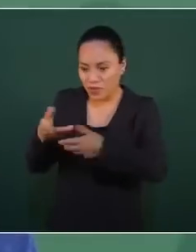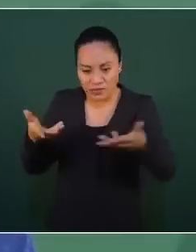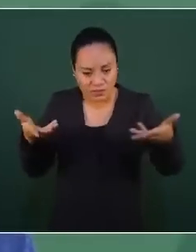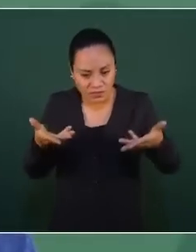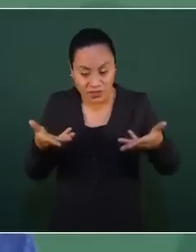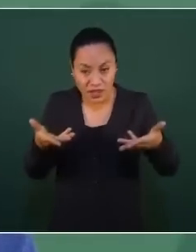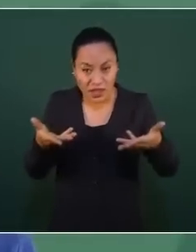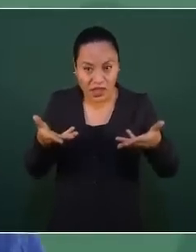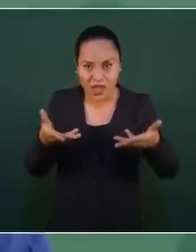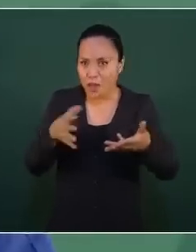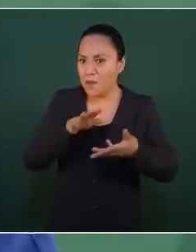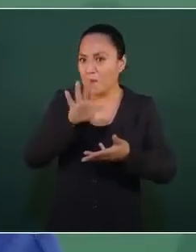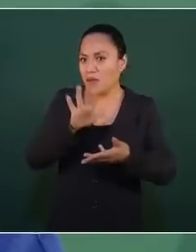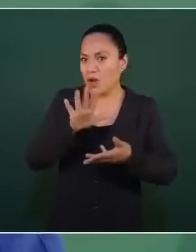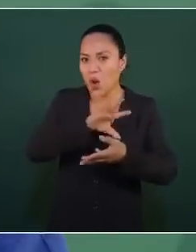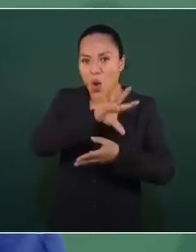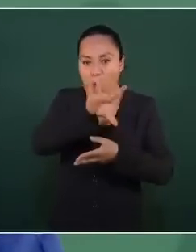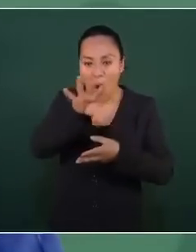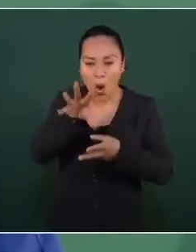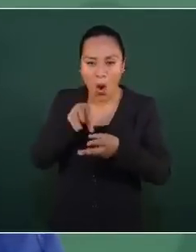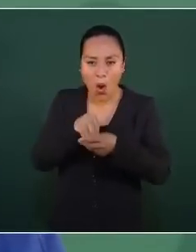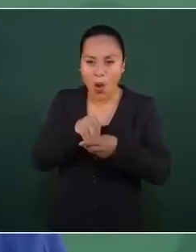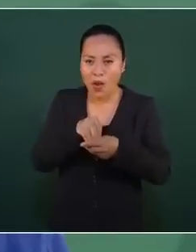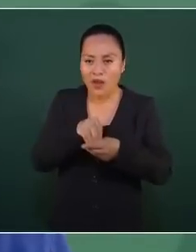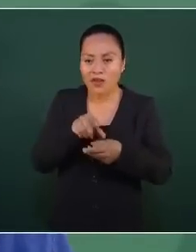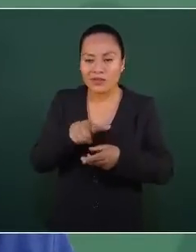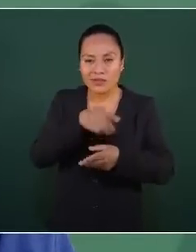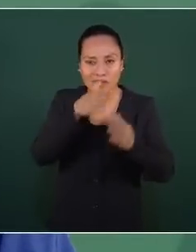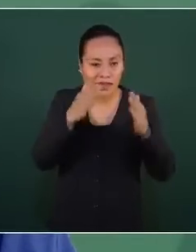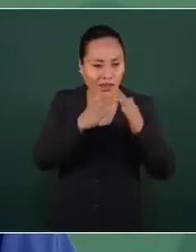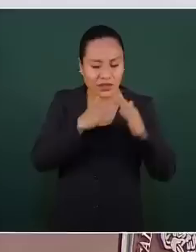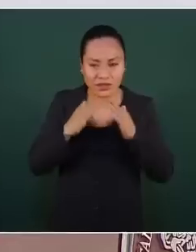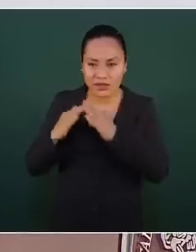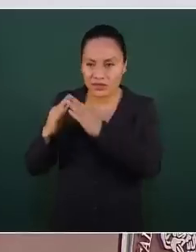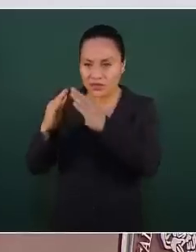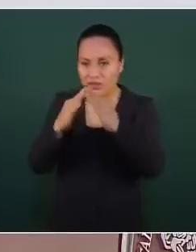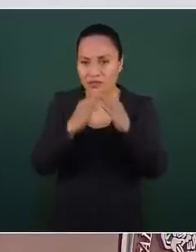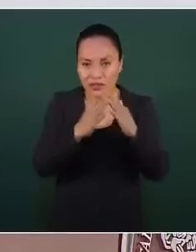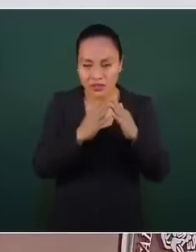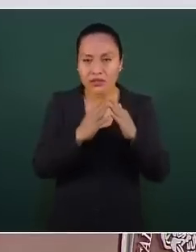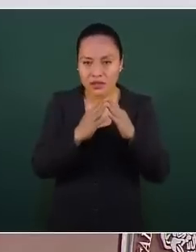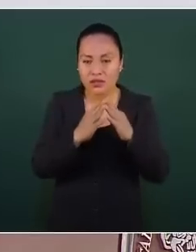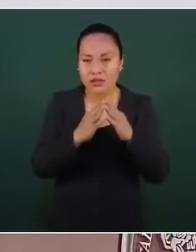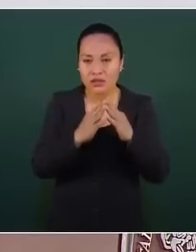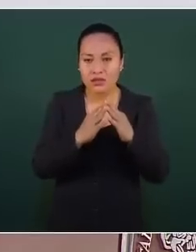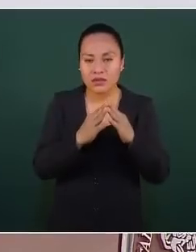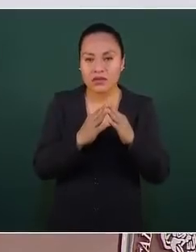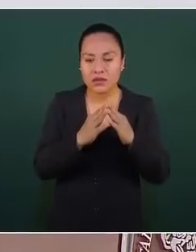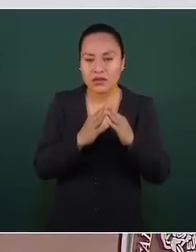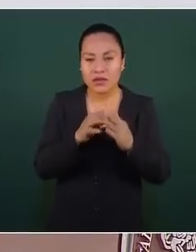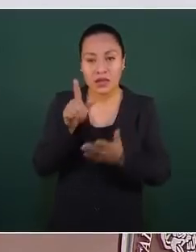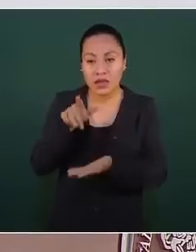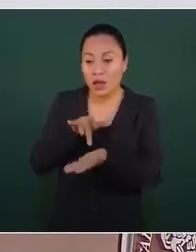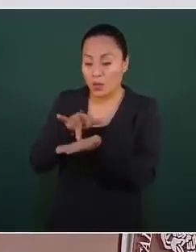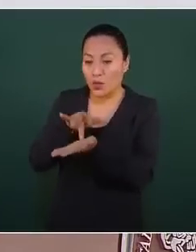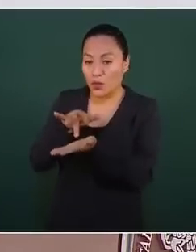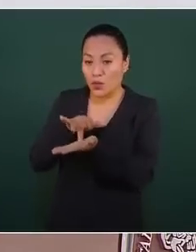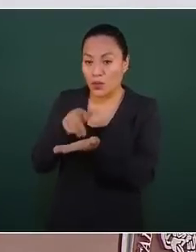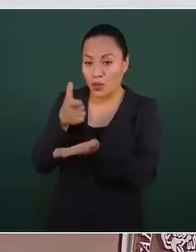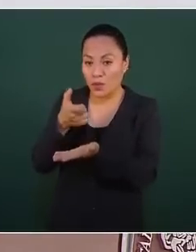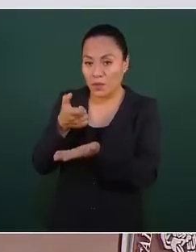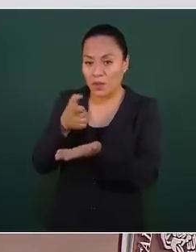las casas, en todas las viviendas, llega cuando menos un apoyo